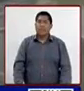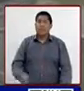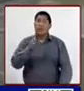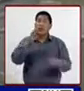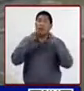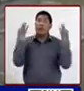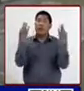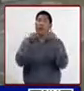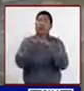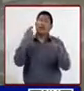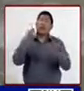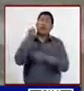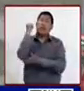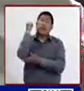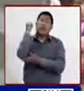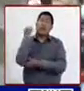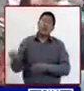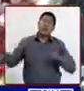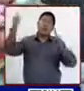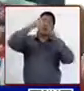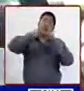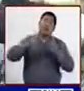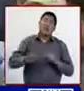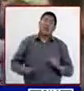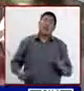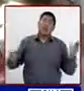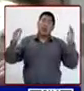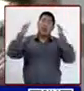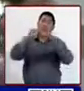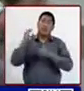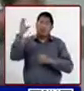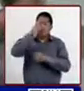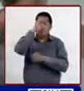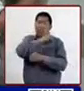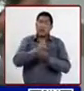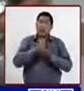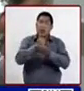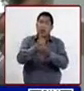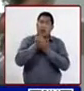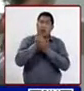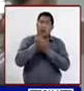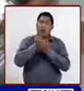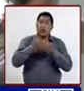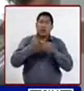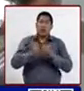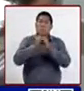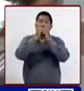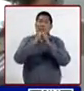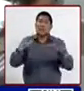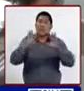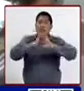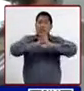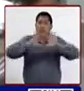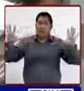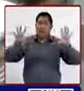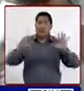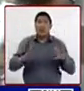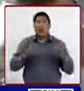Una familia llegó desde Sucre hacia La Paz. Ellos buscan ayuda porque quedaron sin nada. Hoy les contaremos su historia.